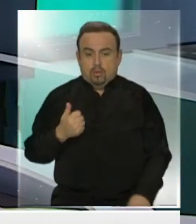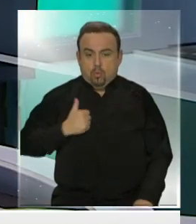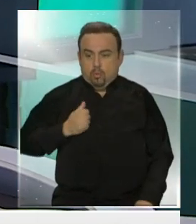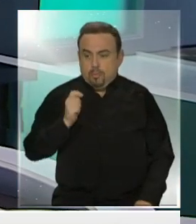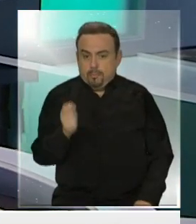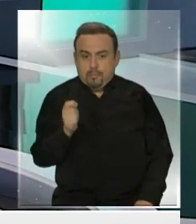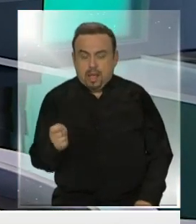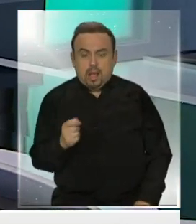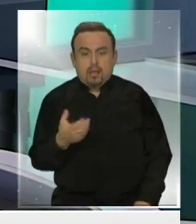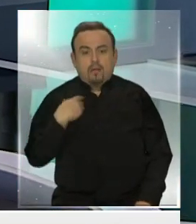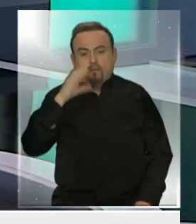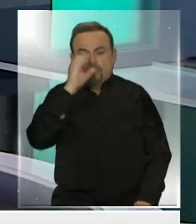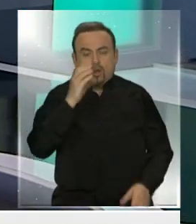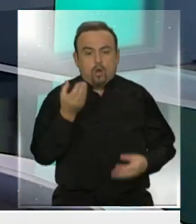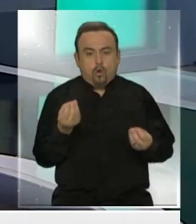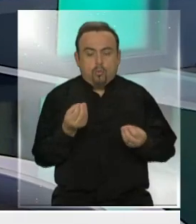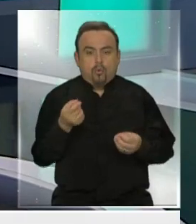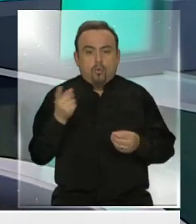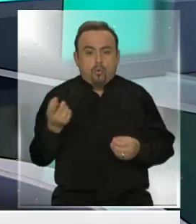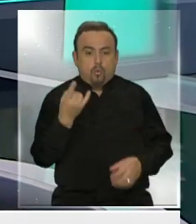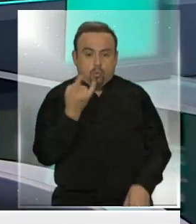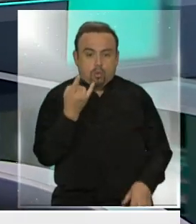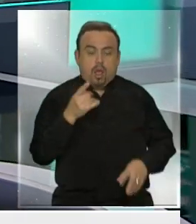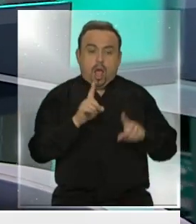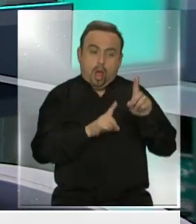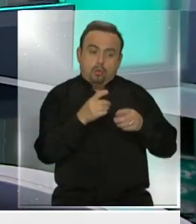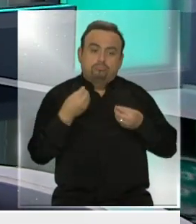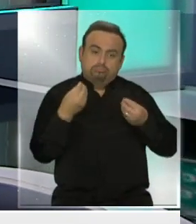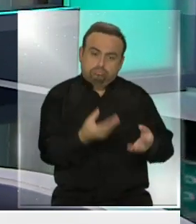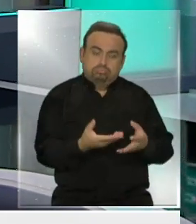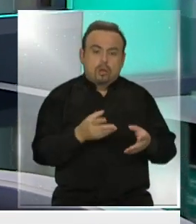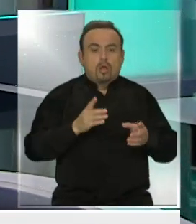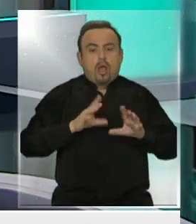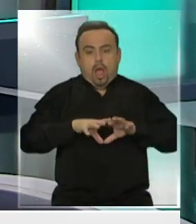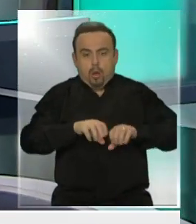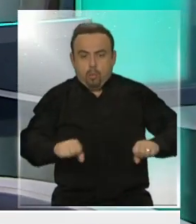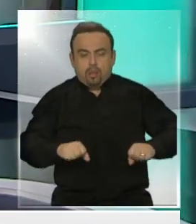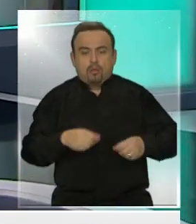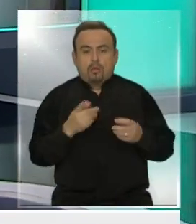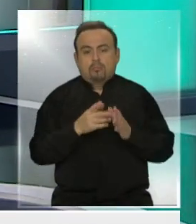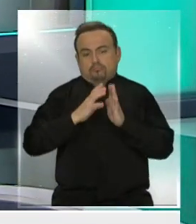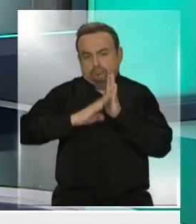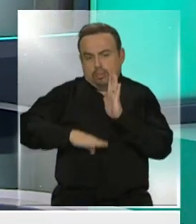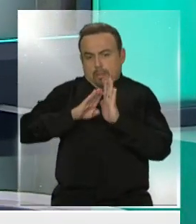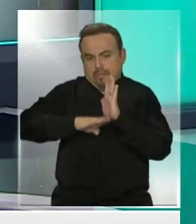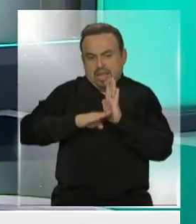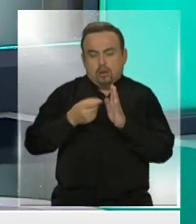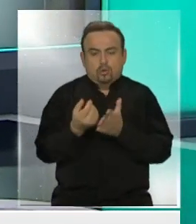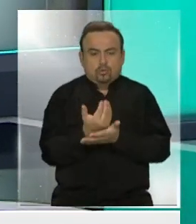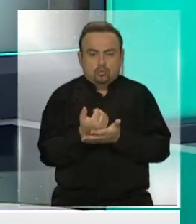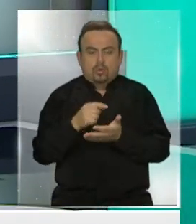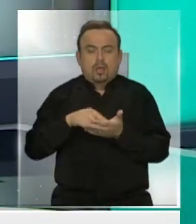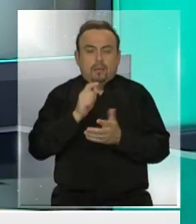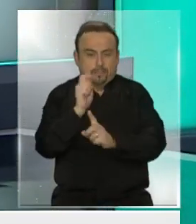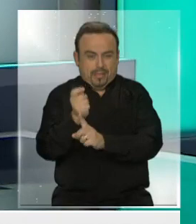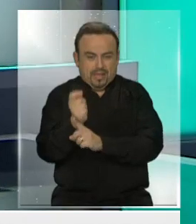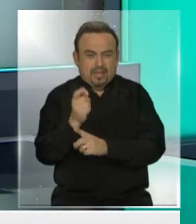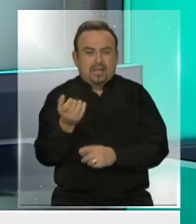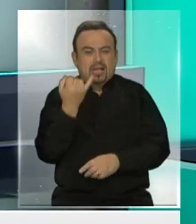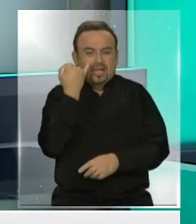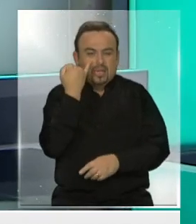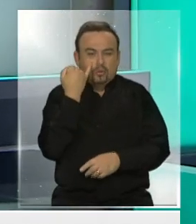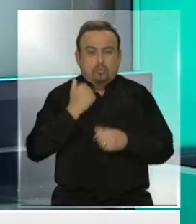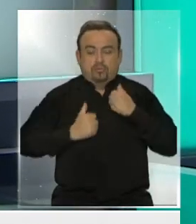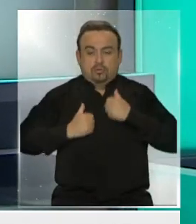y busca también la alternativa a alguna universidad se le han otorgado hay una coordinación que está haciendo el sernac en materia de universidades de institutos profesionales